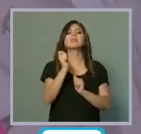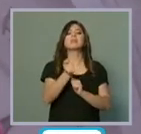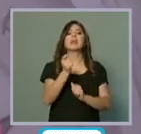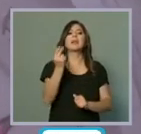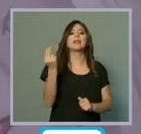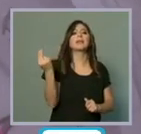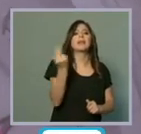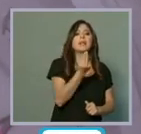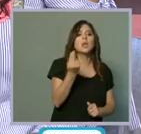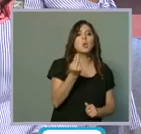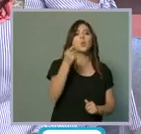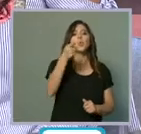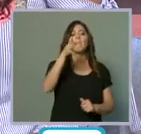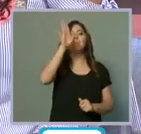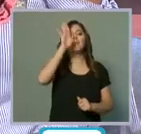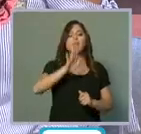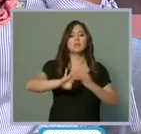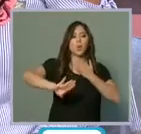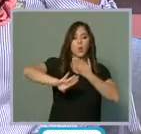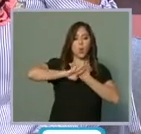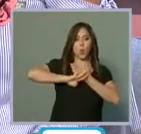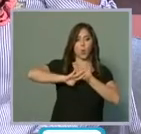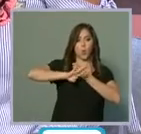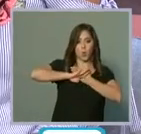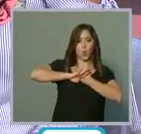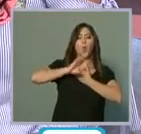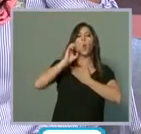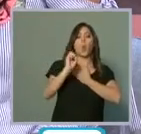o de estarte castigando, Claro. o de estar